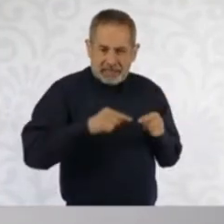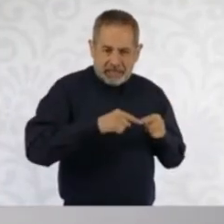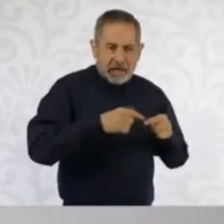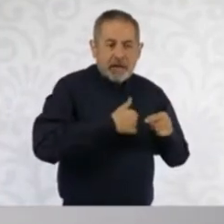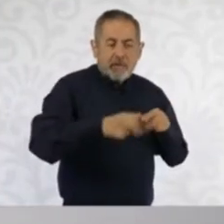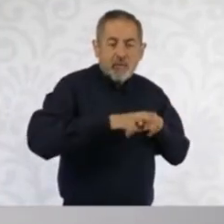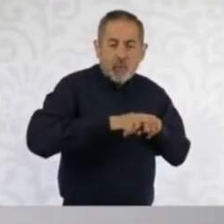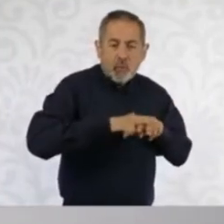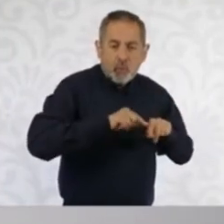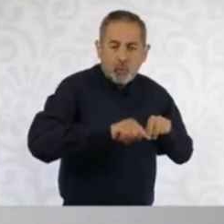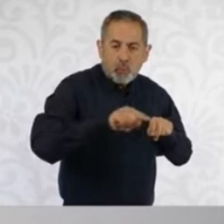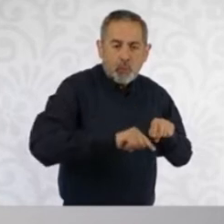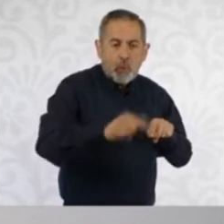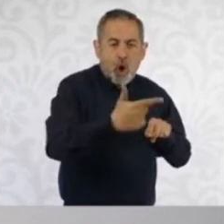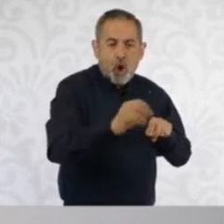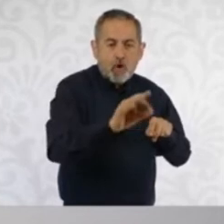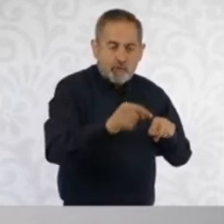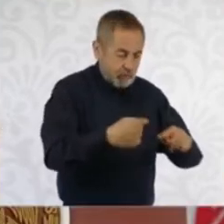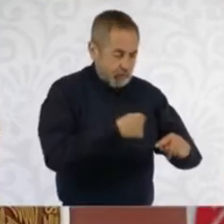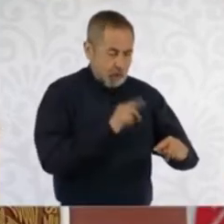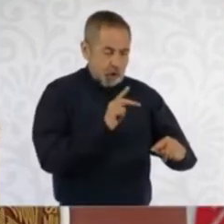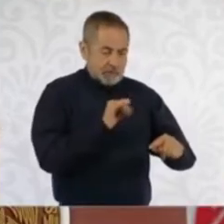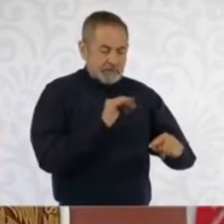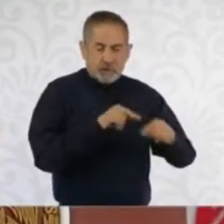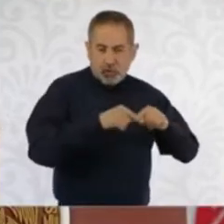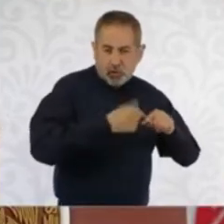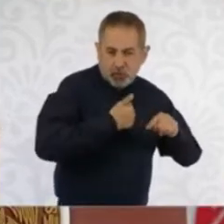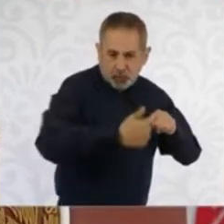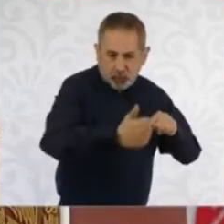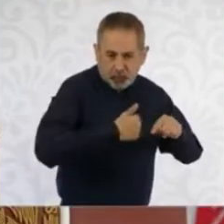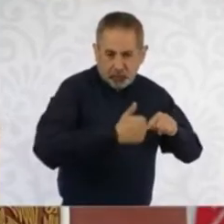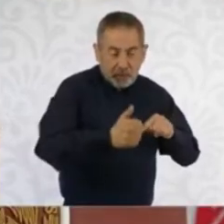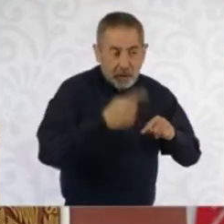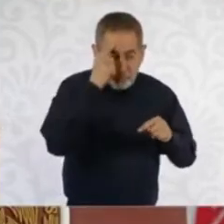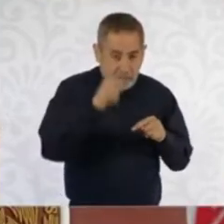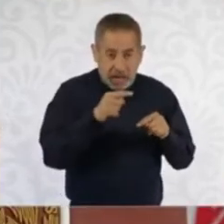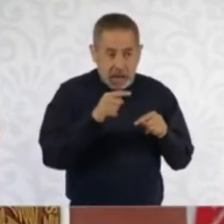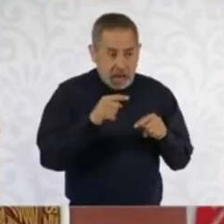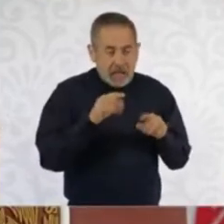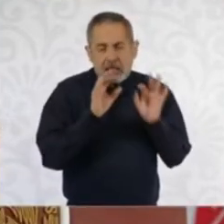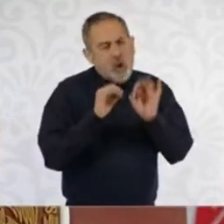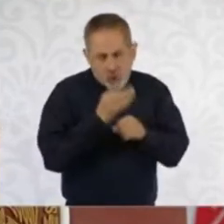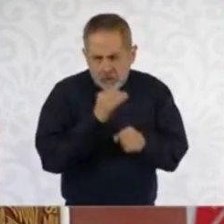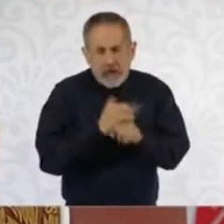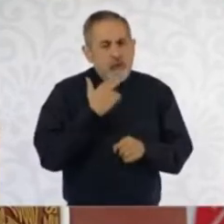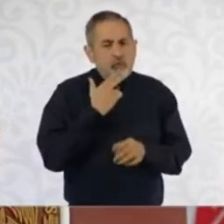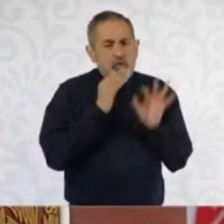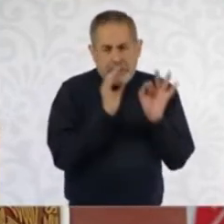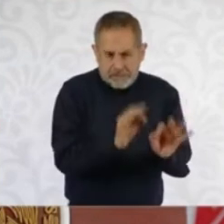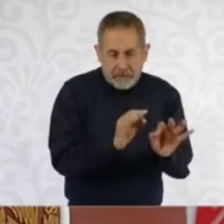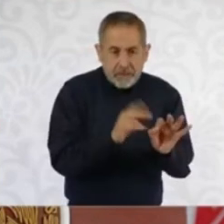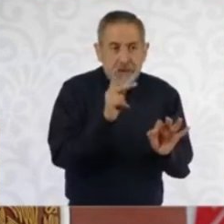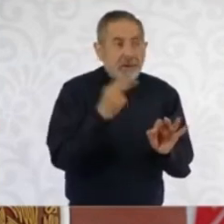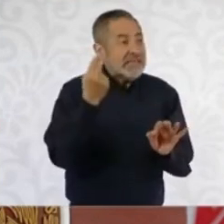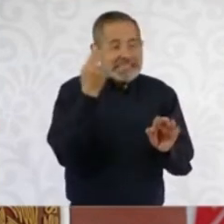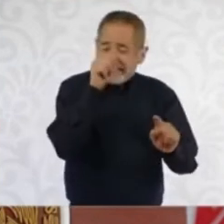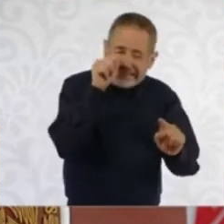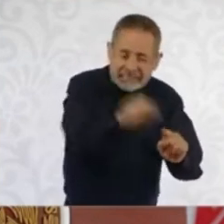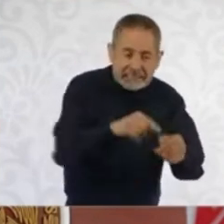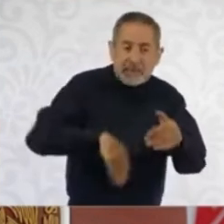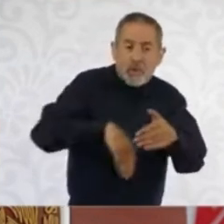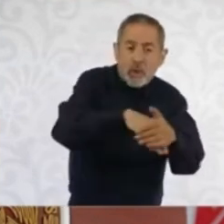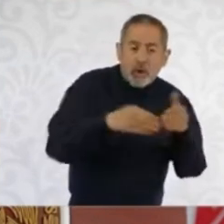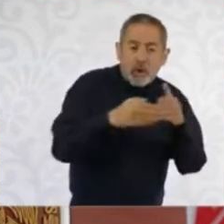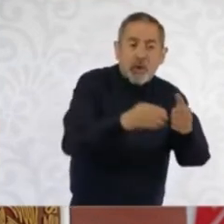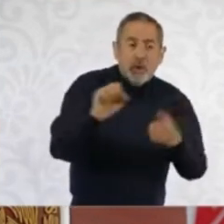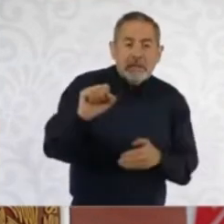para que tenga un enorme potencial la carga, pues tenemos que terminar, ya funciona evidentemente, pero tenemos que terminar el puerto de Salina Cruz, que le va a